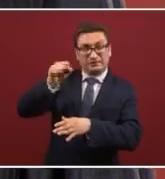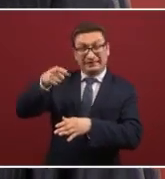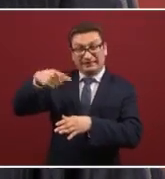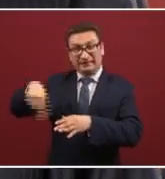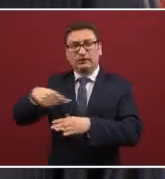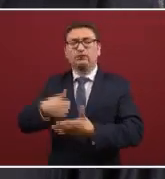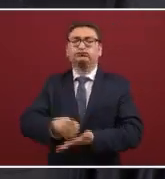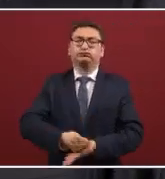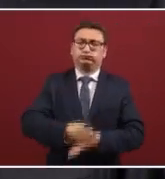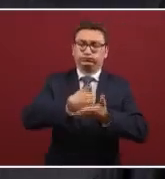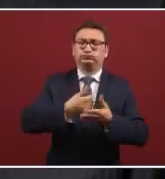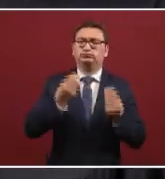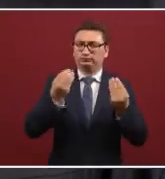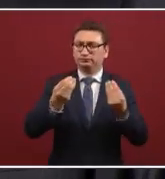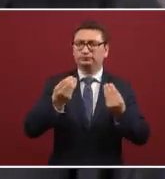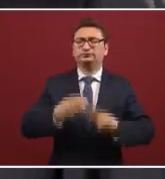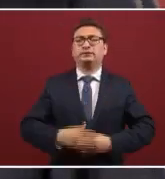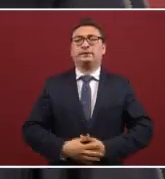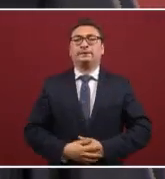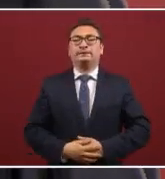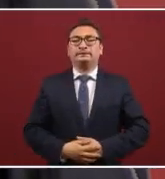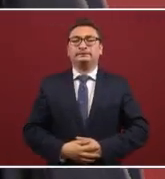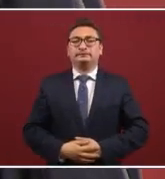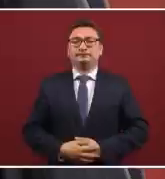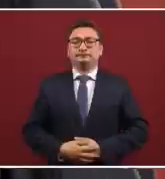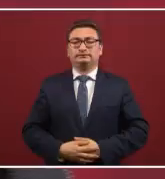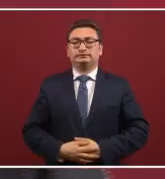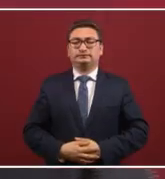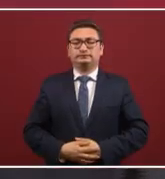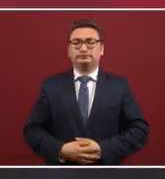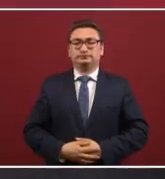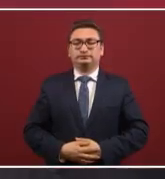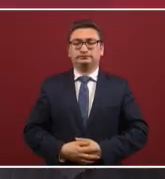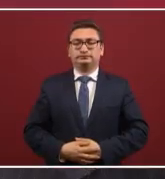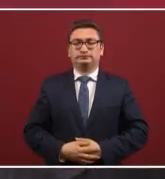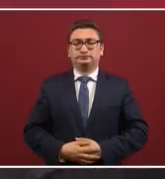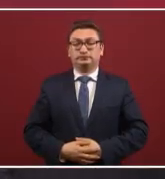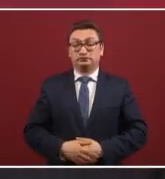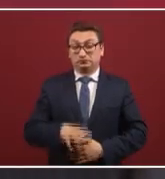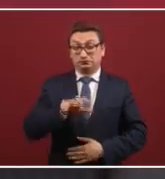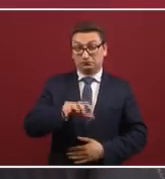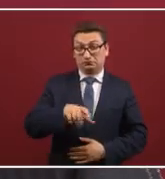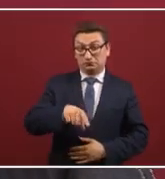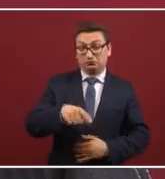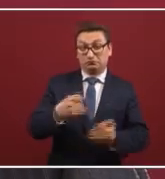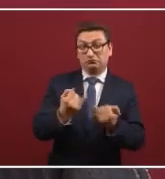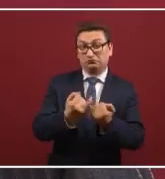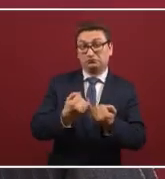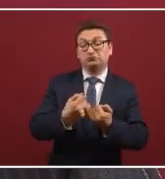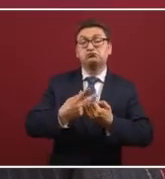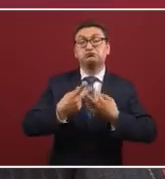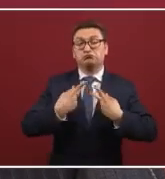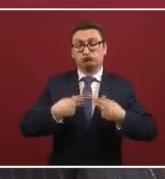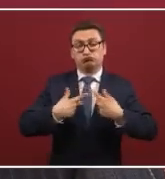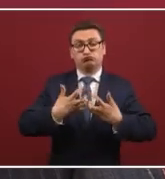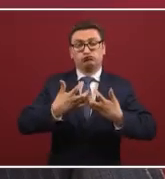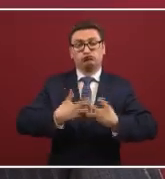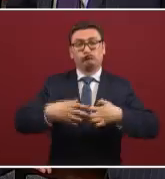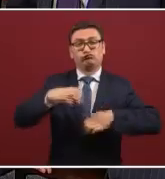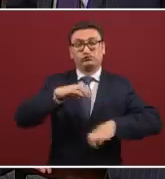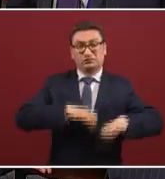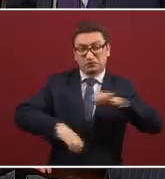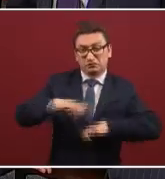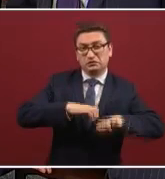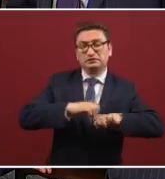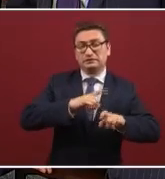sindicales, ayudaron mucho también los empresarios, el